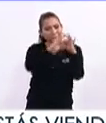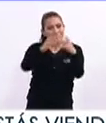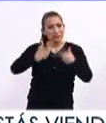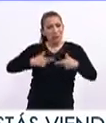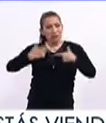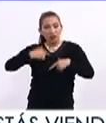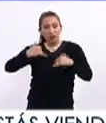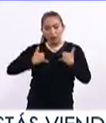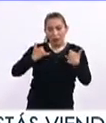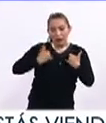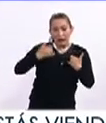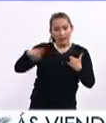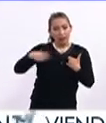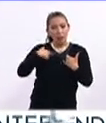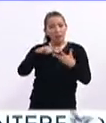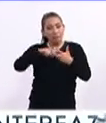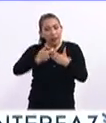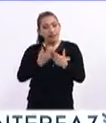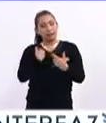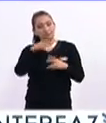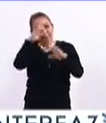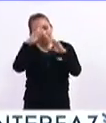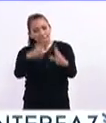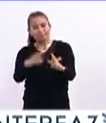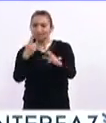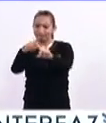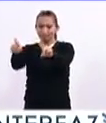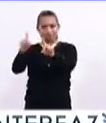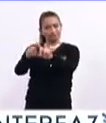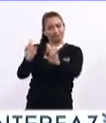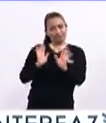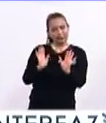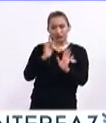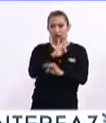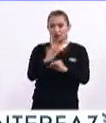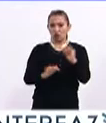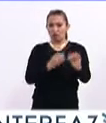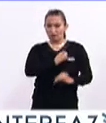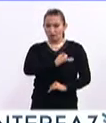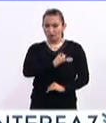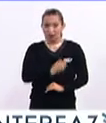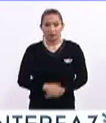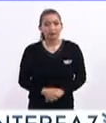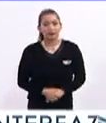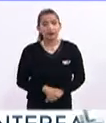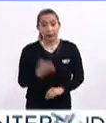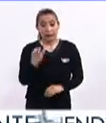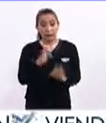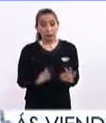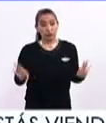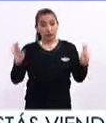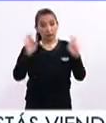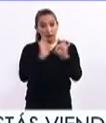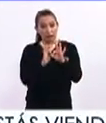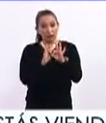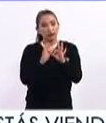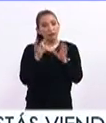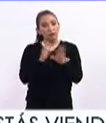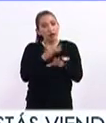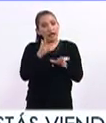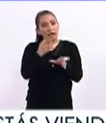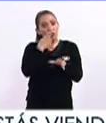social entre jóvenes y jóvenes a partir de la tolerancia, la diversidad y el respeto, desde luego. Claro, y esto es muy importante porque no solo